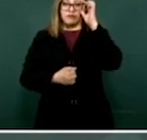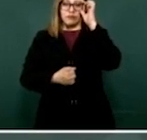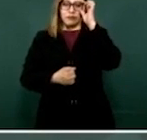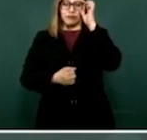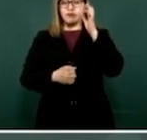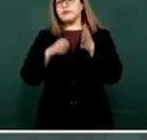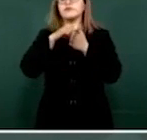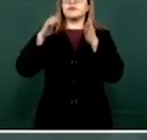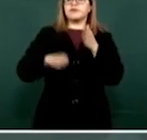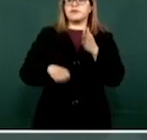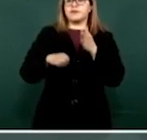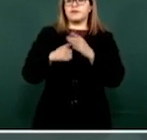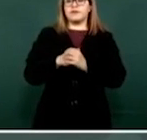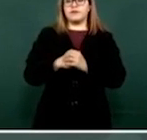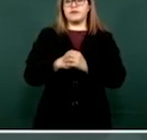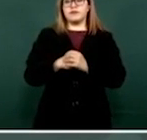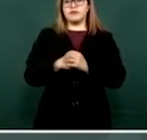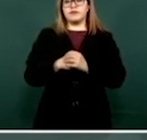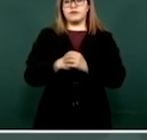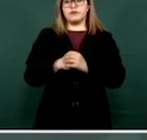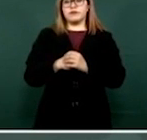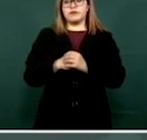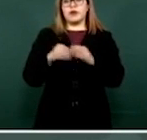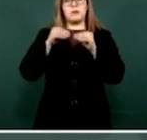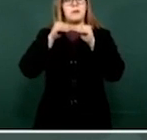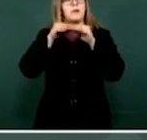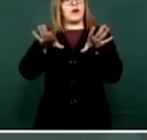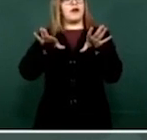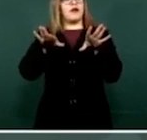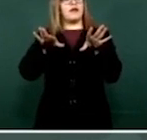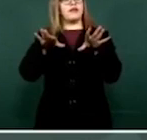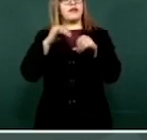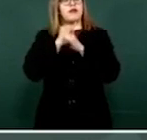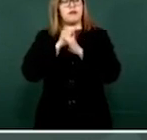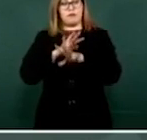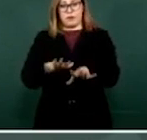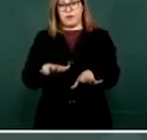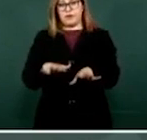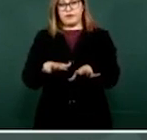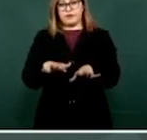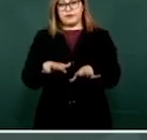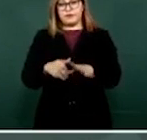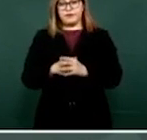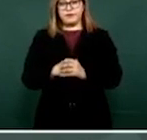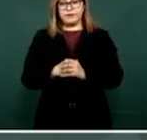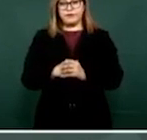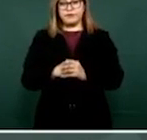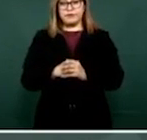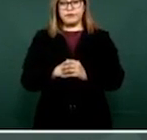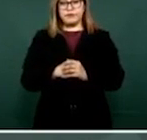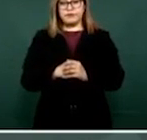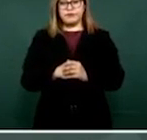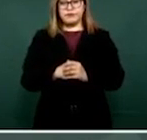licitaciones, las convocatorias, se está